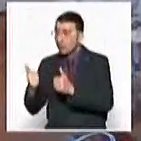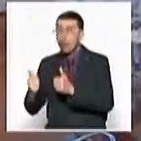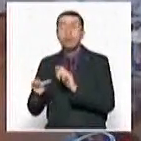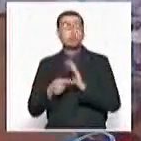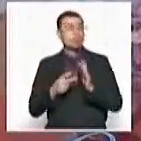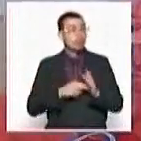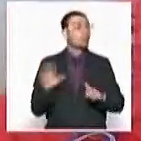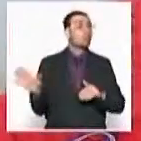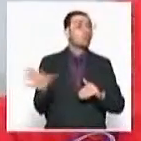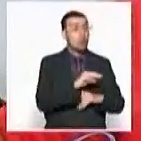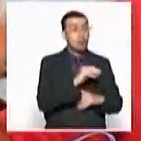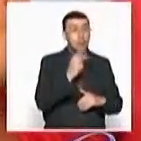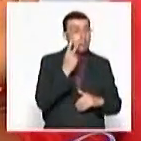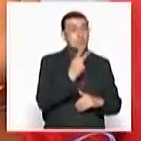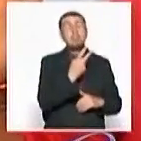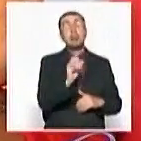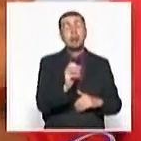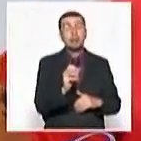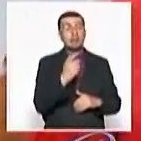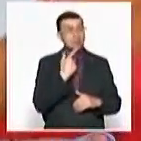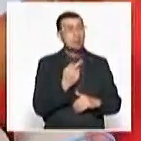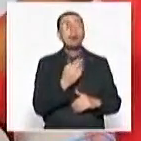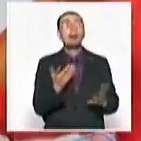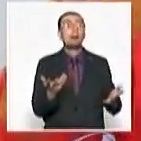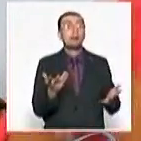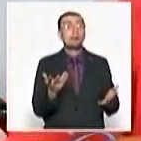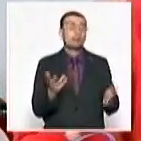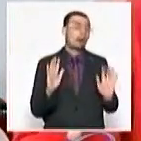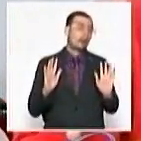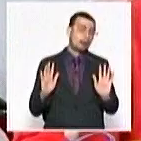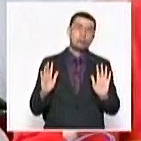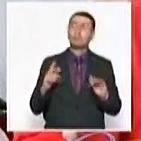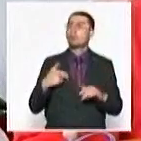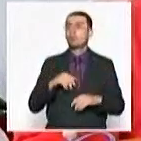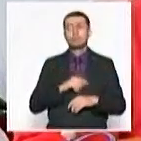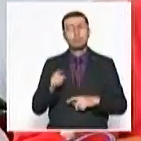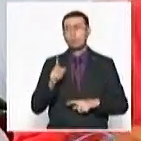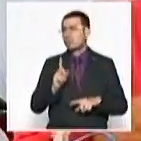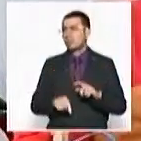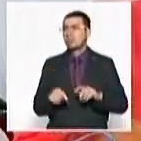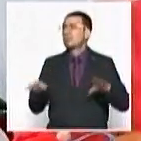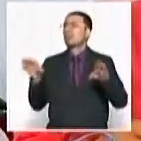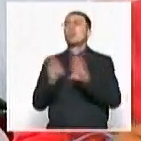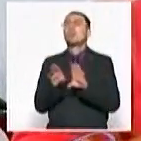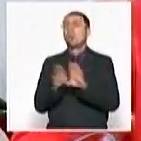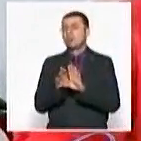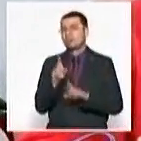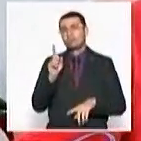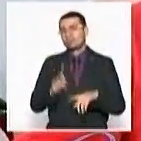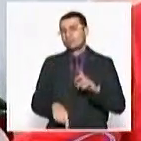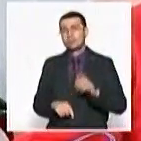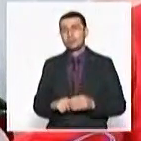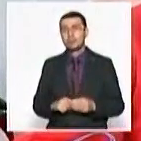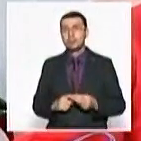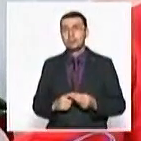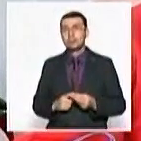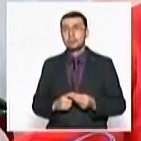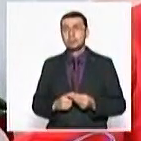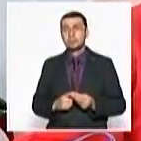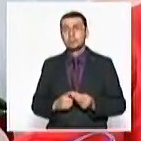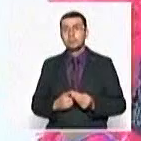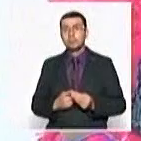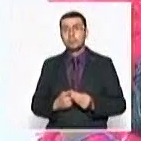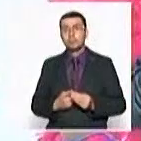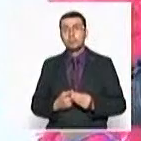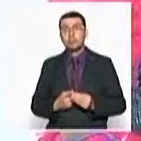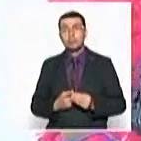20. Entonces no podemos seguir siendo tan inquisidores con el tema de la edad. Nuestros padres han